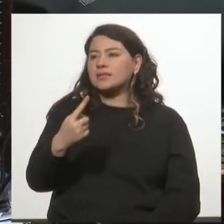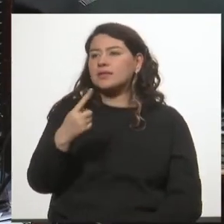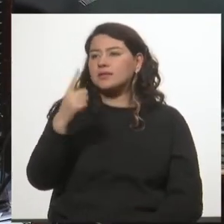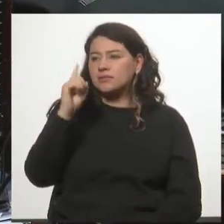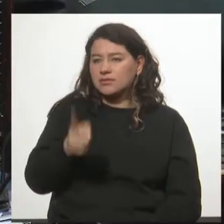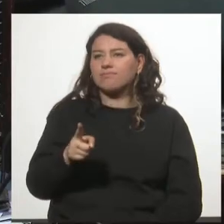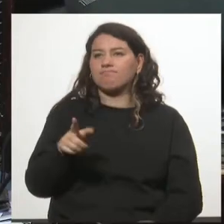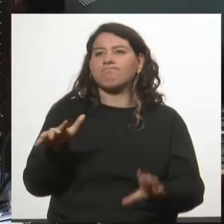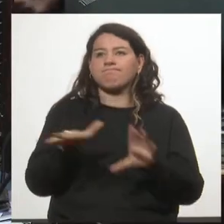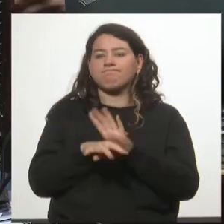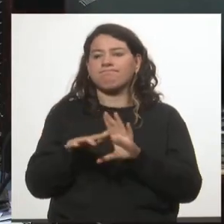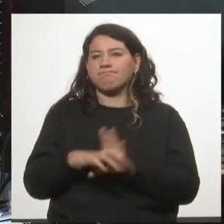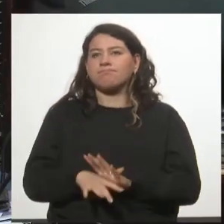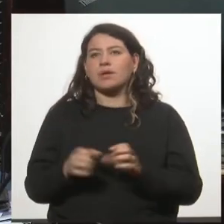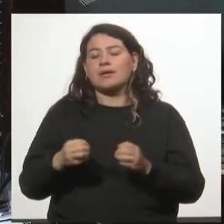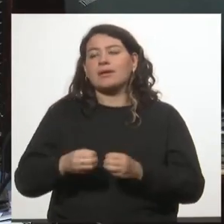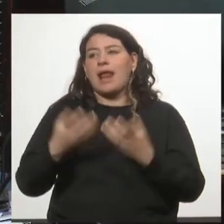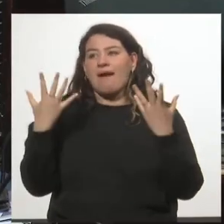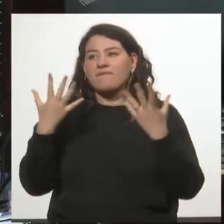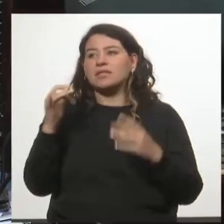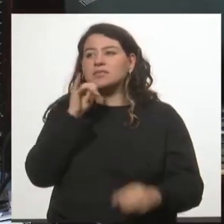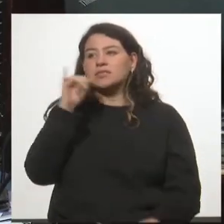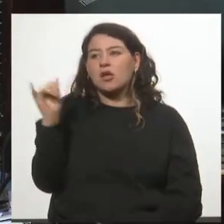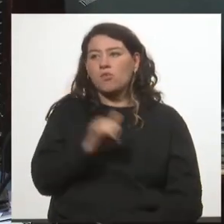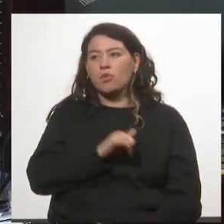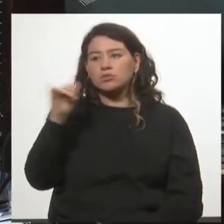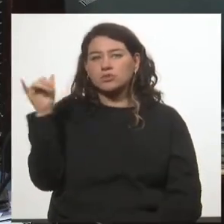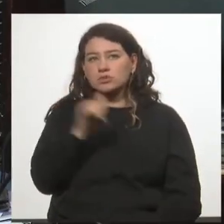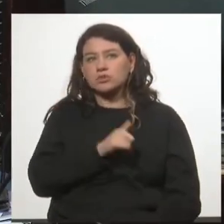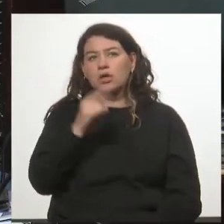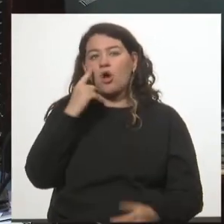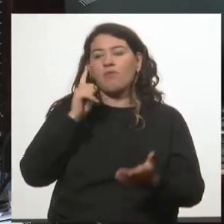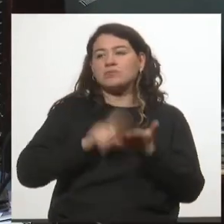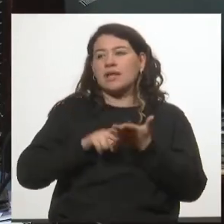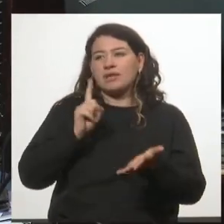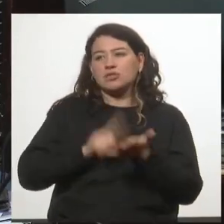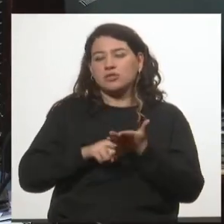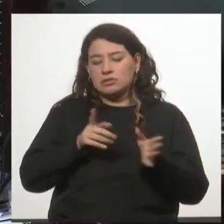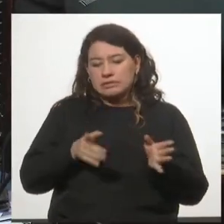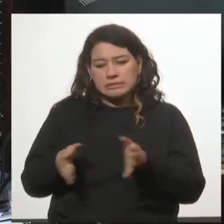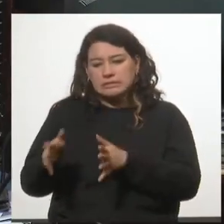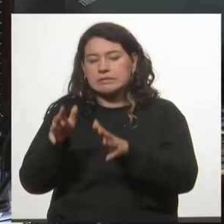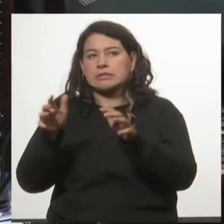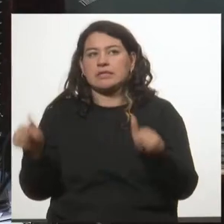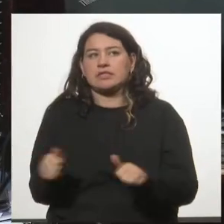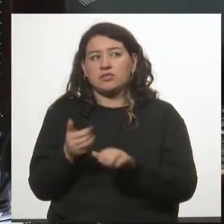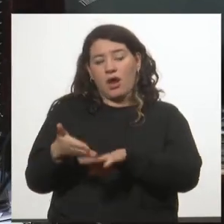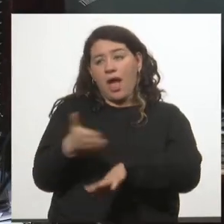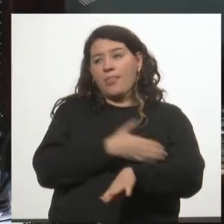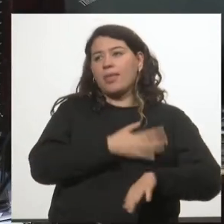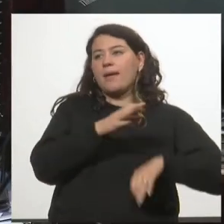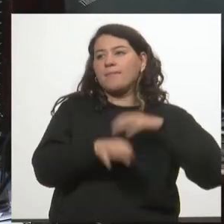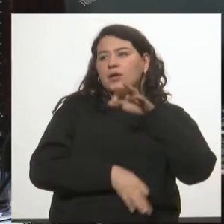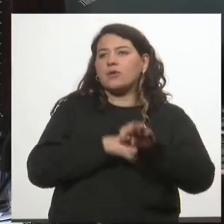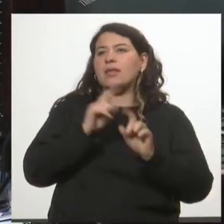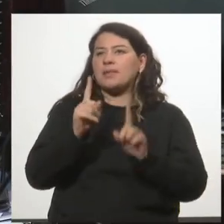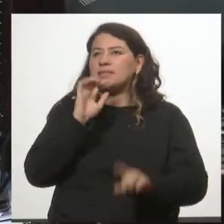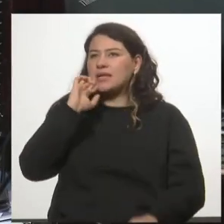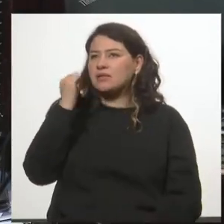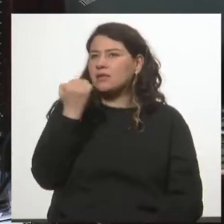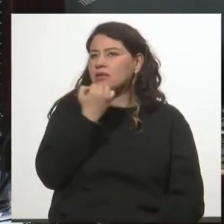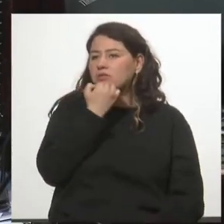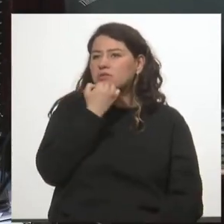confirman las múltiples y graves denuncias observaciones y desvíos que se han señalado así como el secretismo y